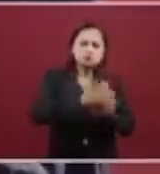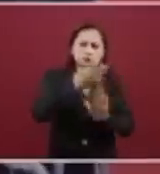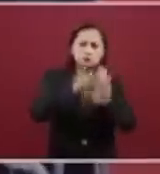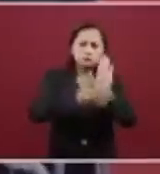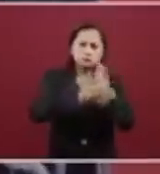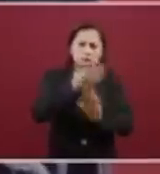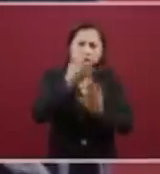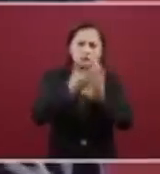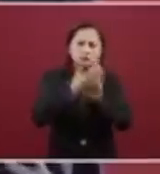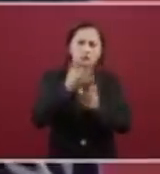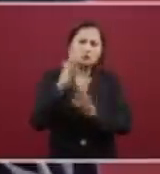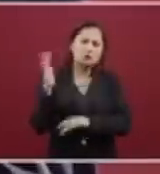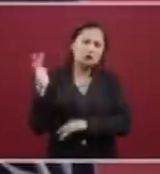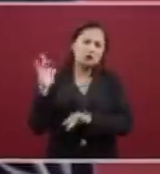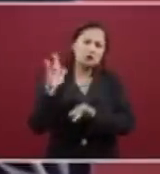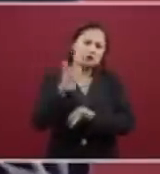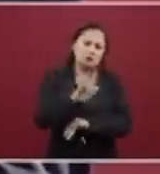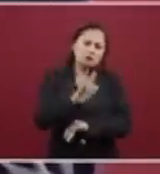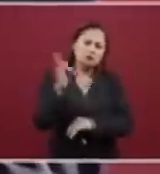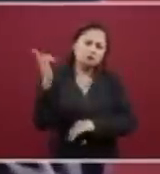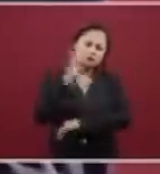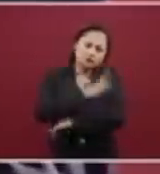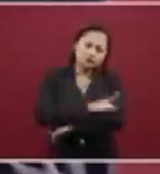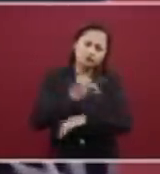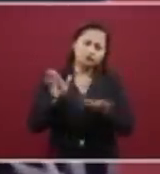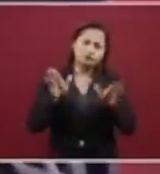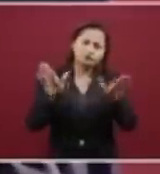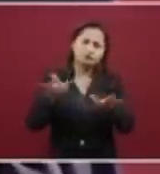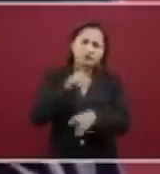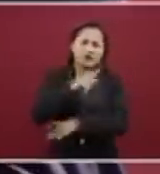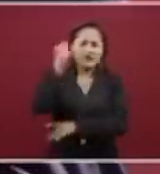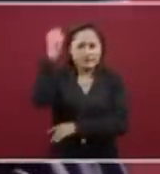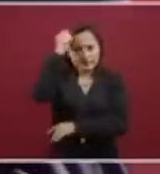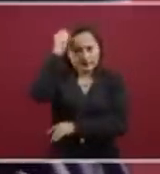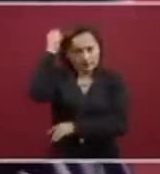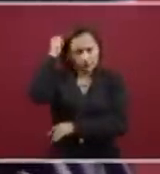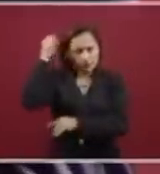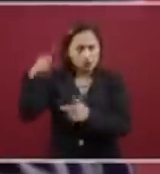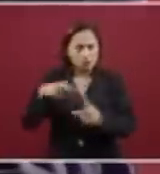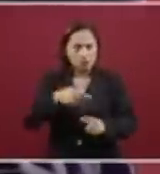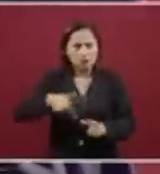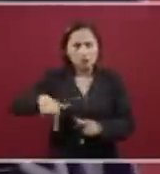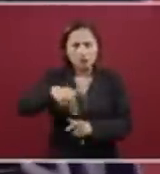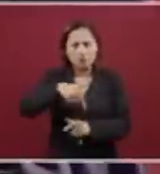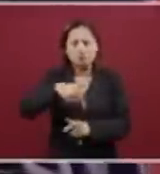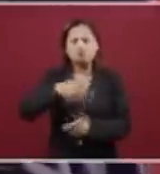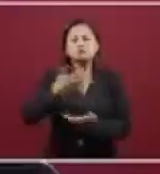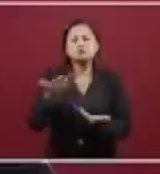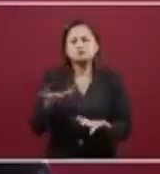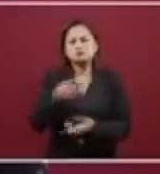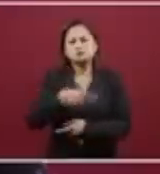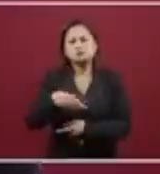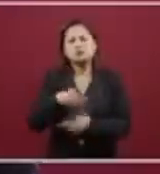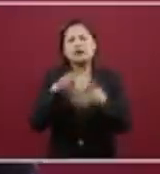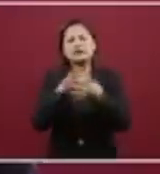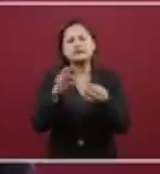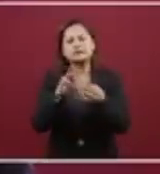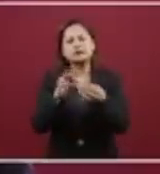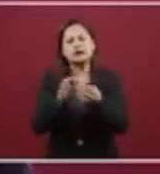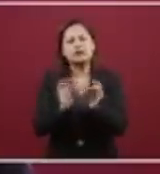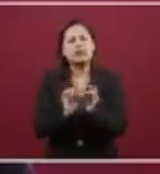el aeropuerto en el lago de texcoco como no nos va a alcanzar el